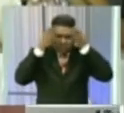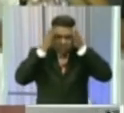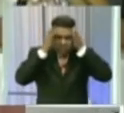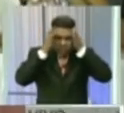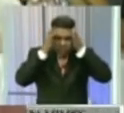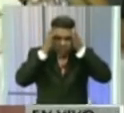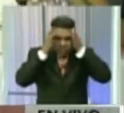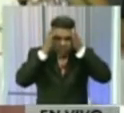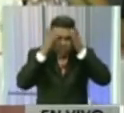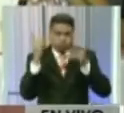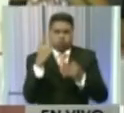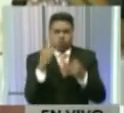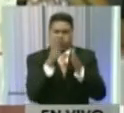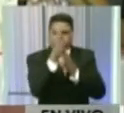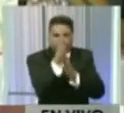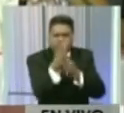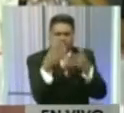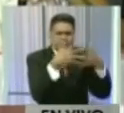Estados Unidos.